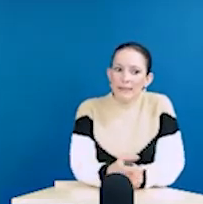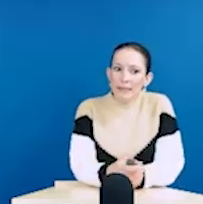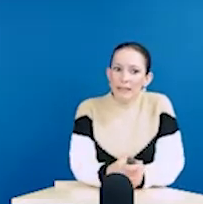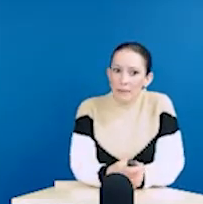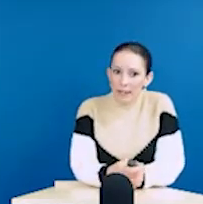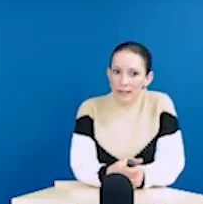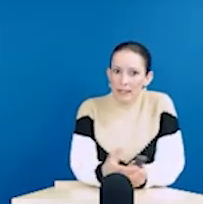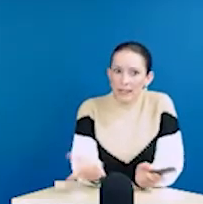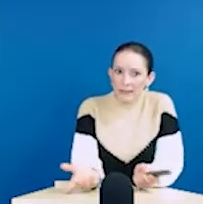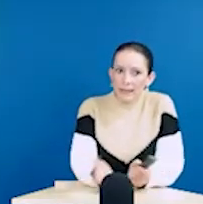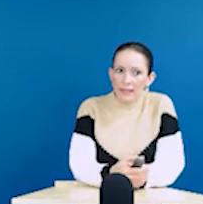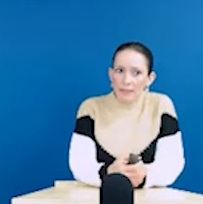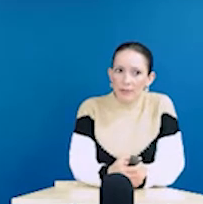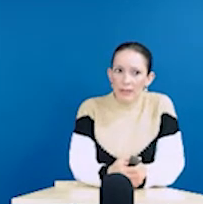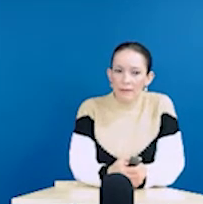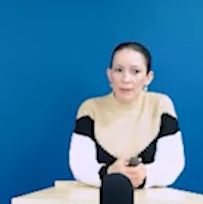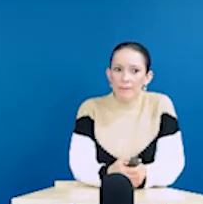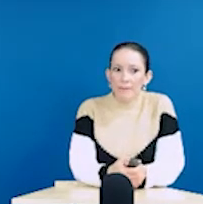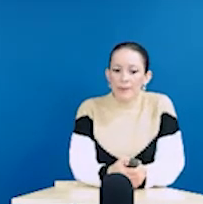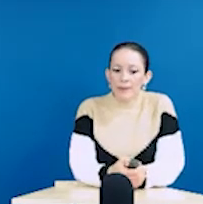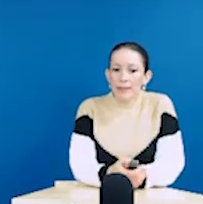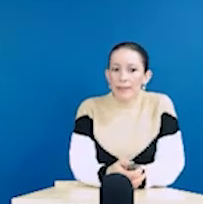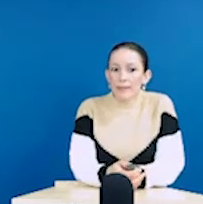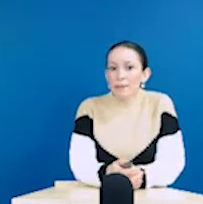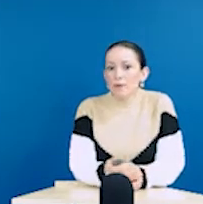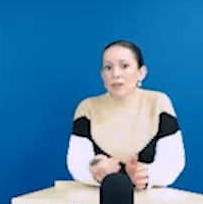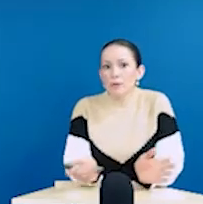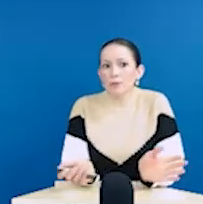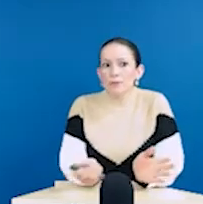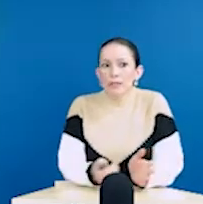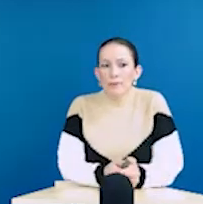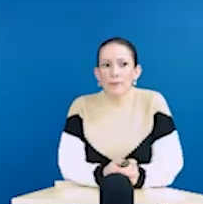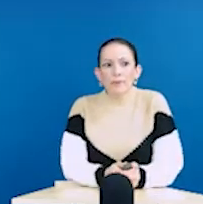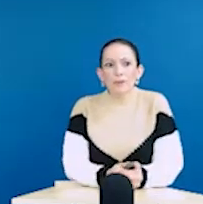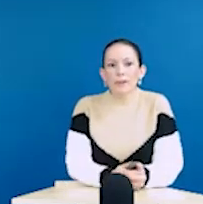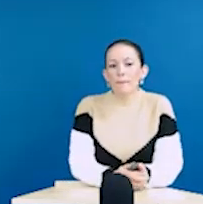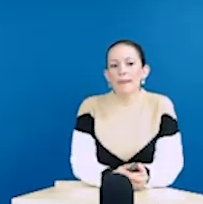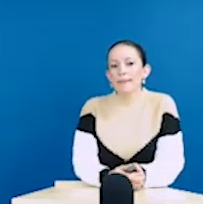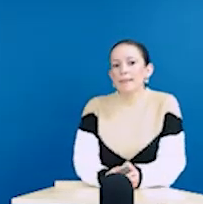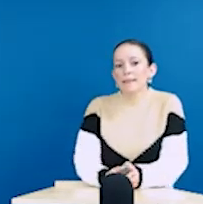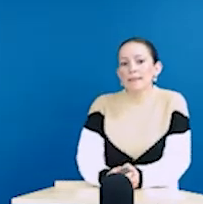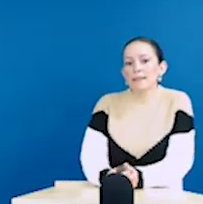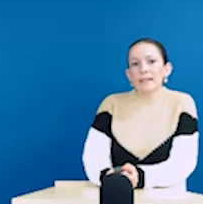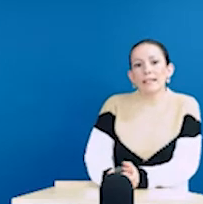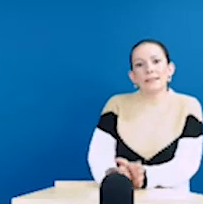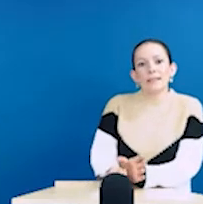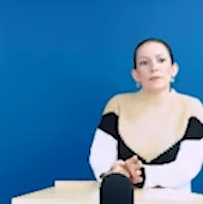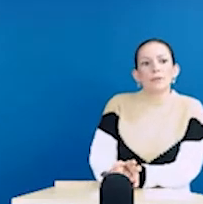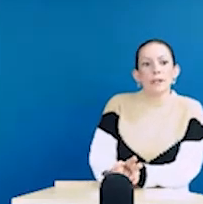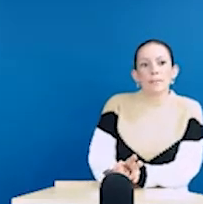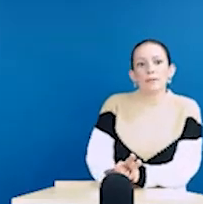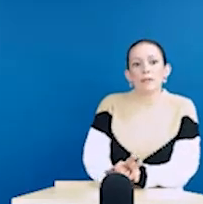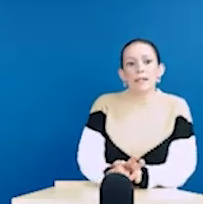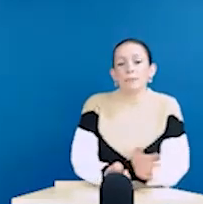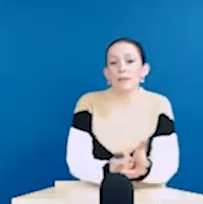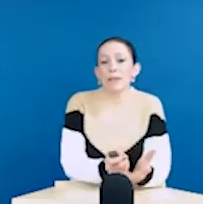tenemos que canalizarle la vena en la sala de quimioterapia y tenemos de todo. Tenemos pacientes que tienen